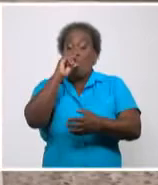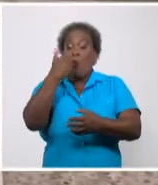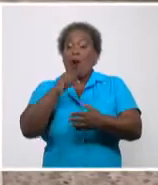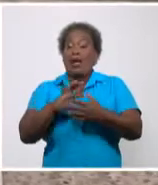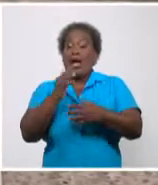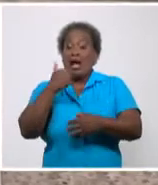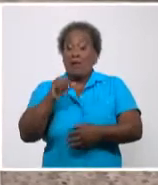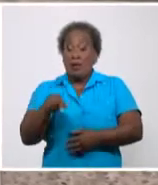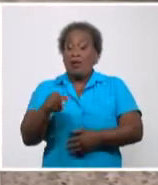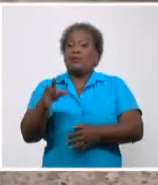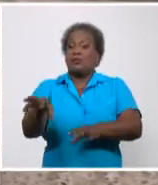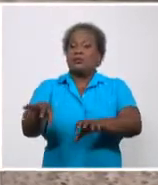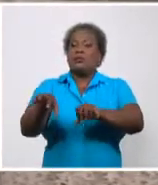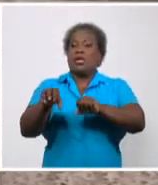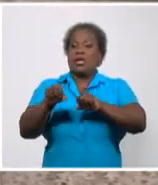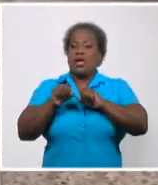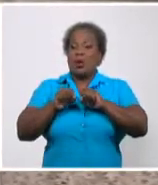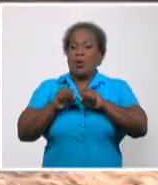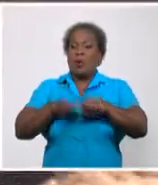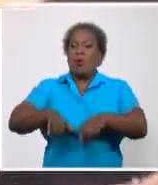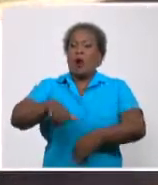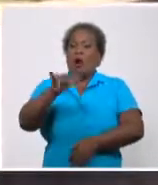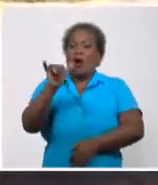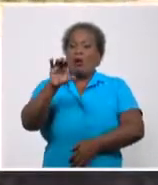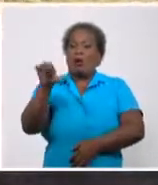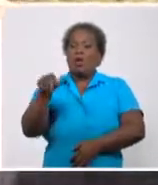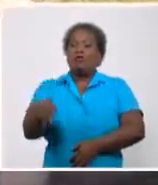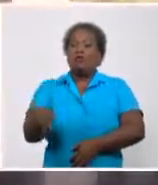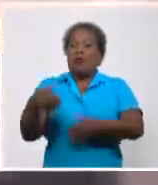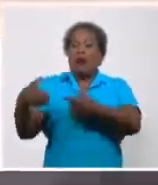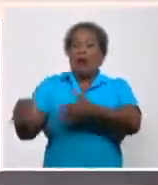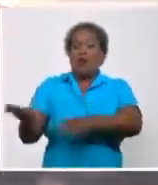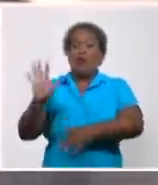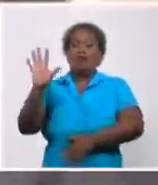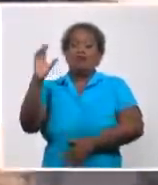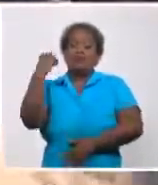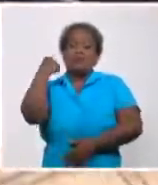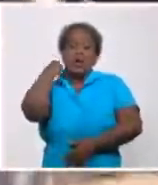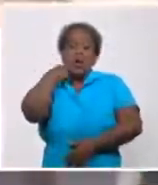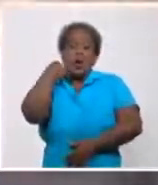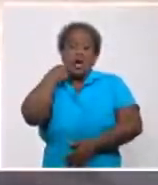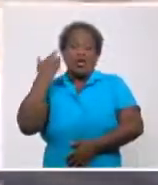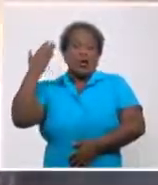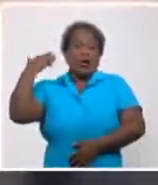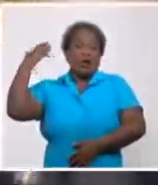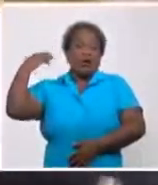abandonado hacía más de cinco años manolo rodríguez a las sistemas informativos de la trevi